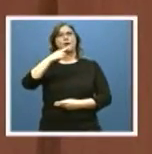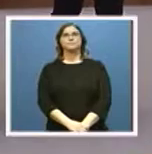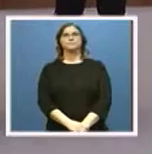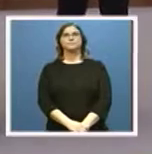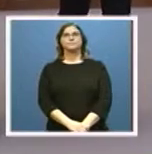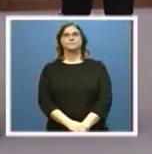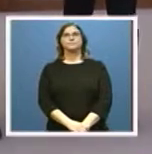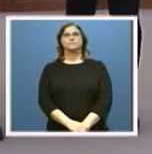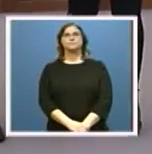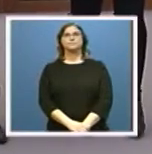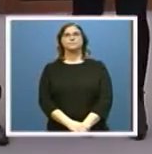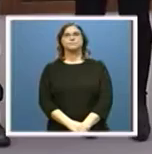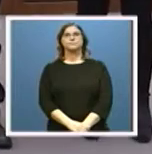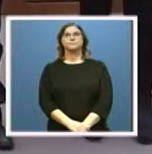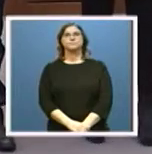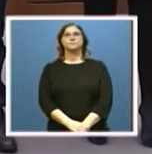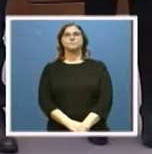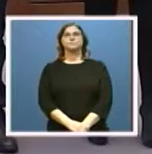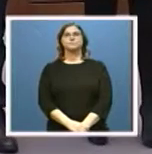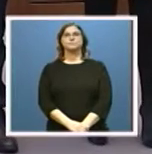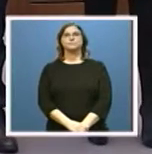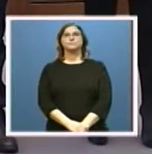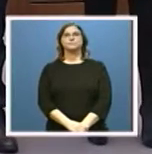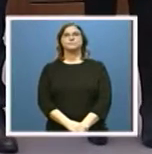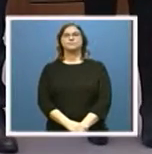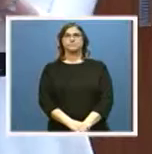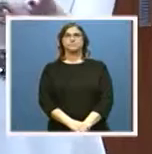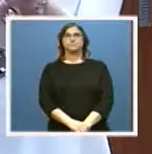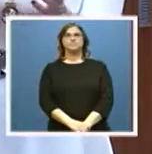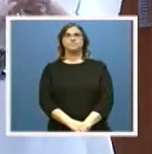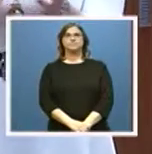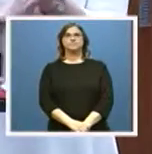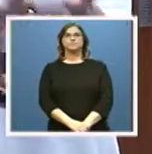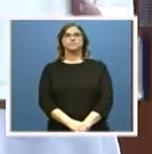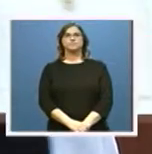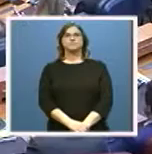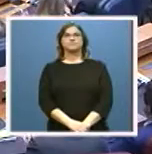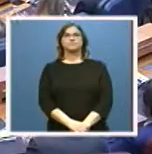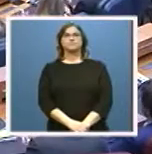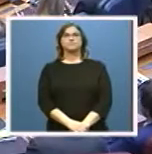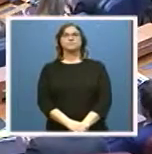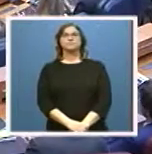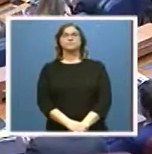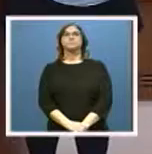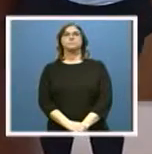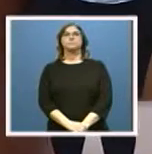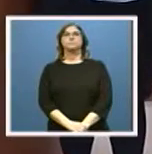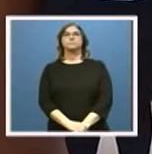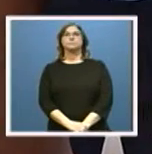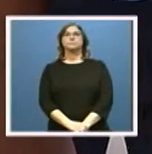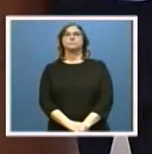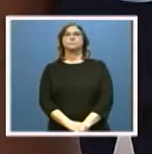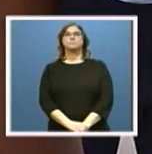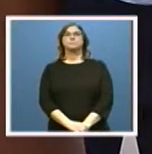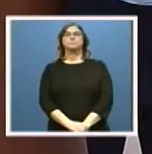exterior, especialmente a los residentes en Hispanoamérica. Los representantes de las comunidades de Argentina, México y Cuba han recogido la medalla de oro